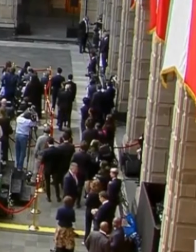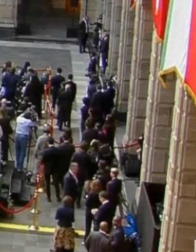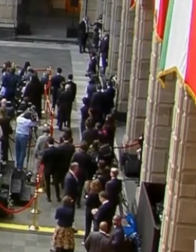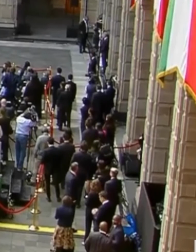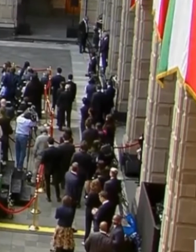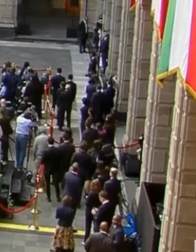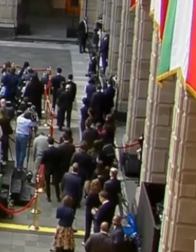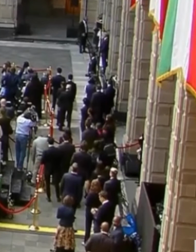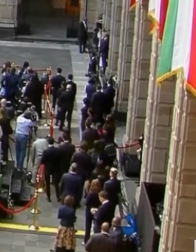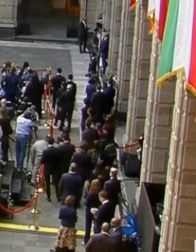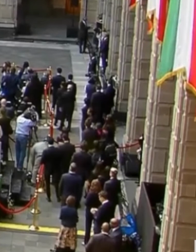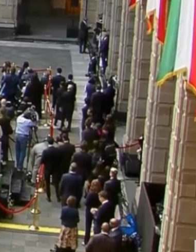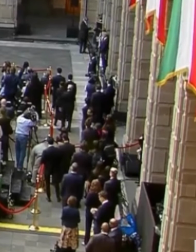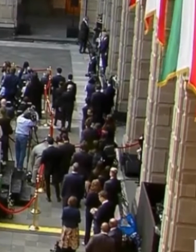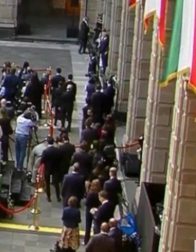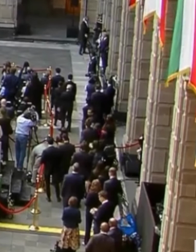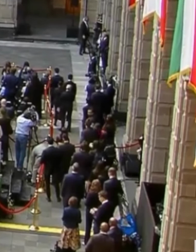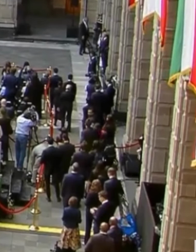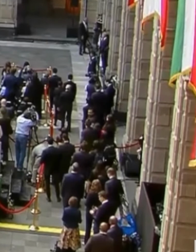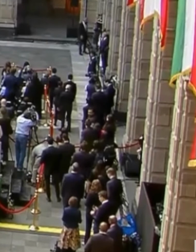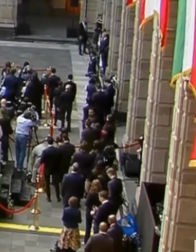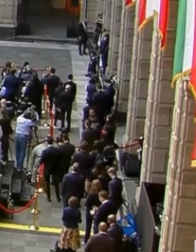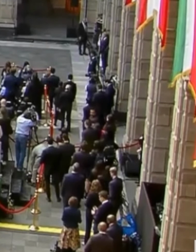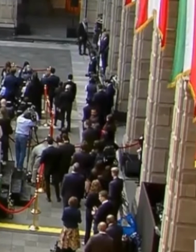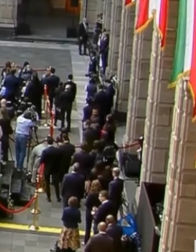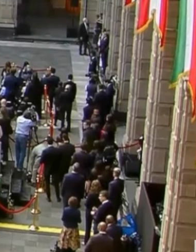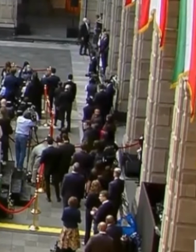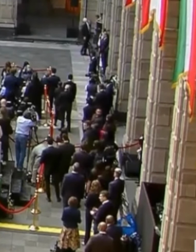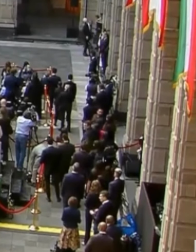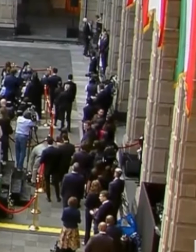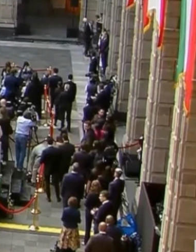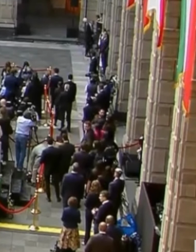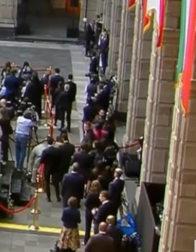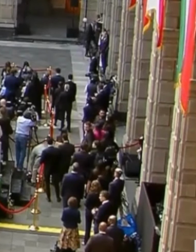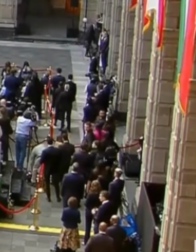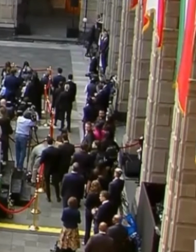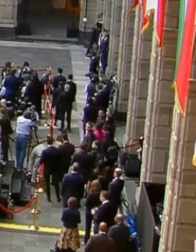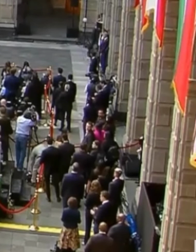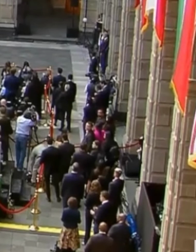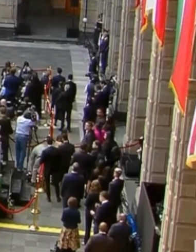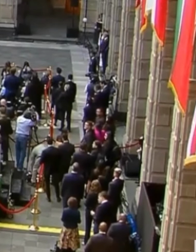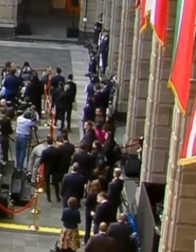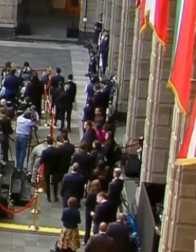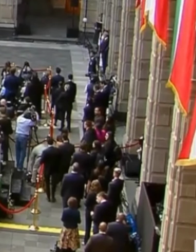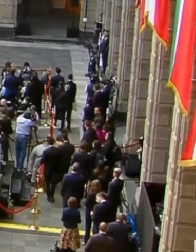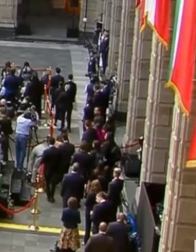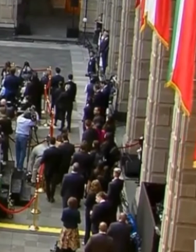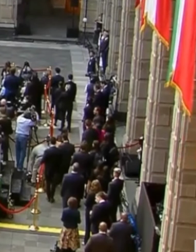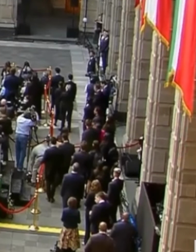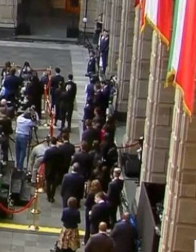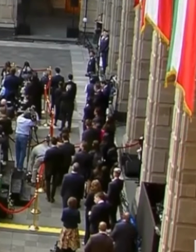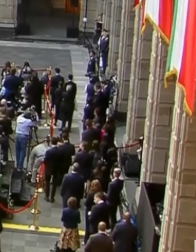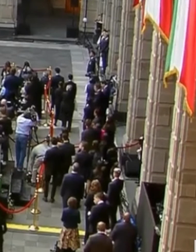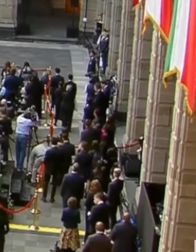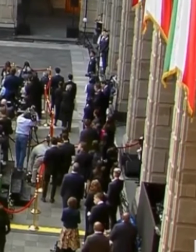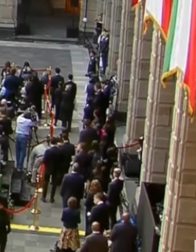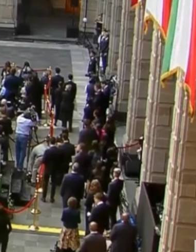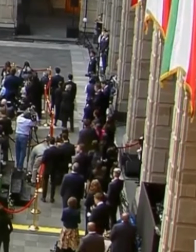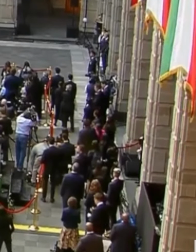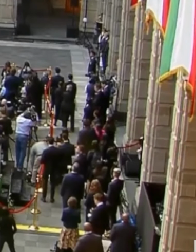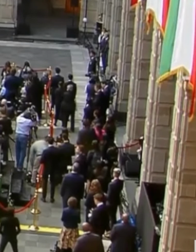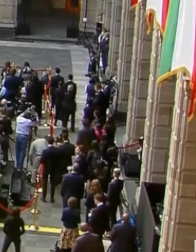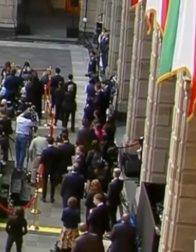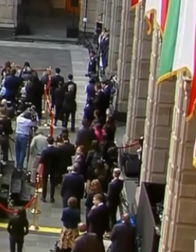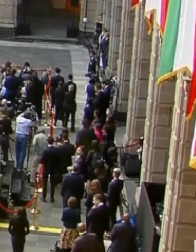Muy buenas tardes. Damos la bienvenida al presidente de los Estados Unidos Mexicanos,